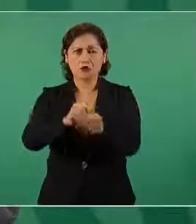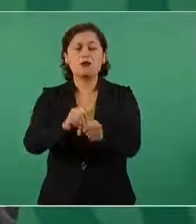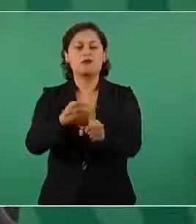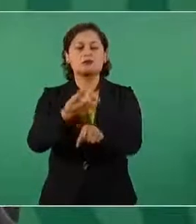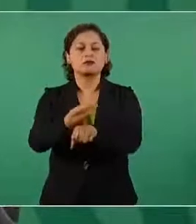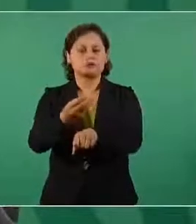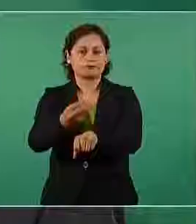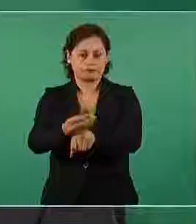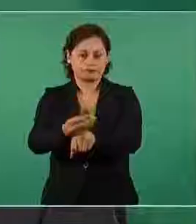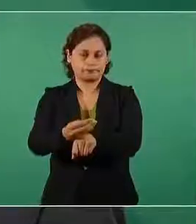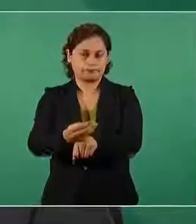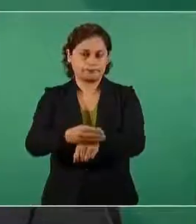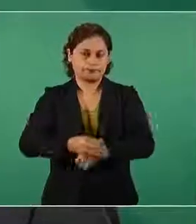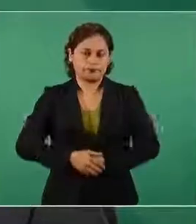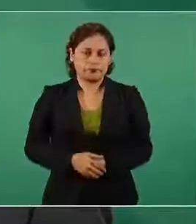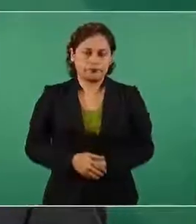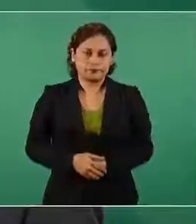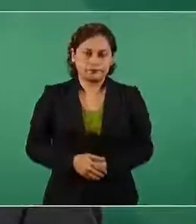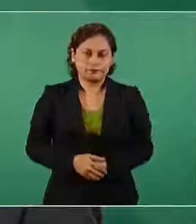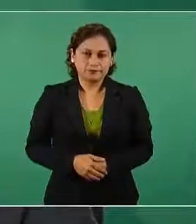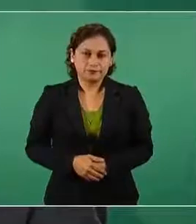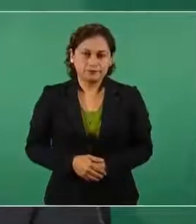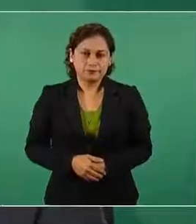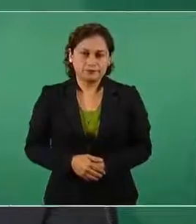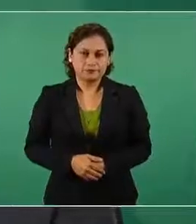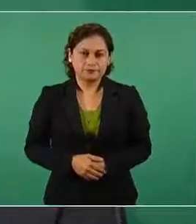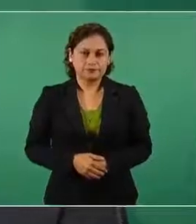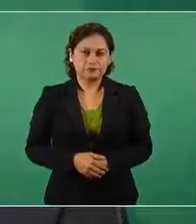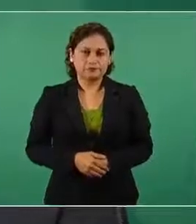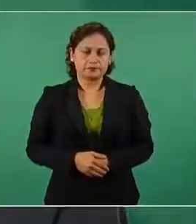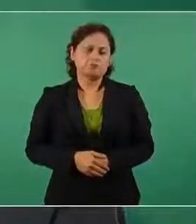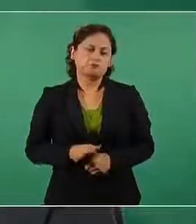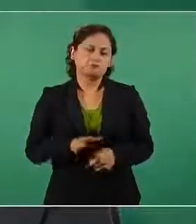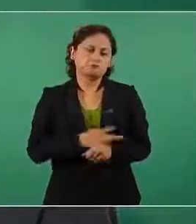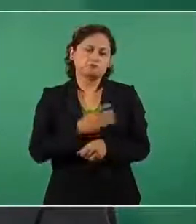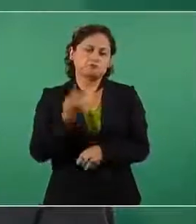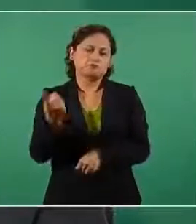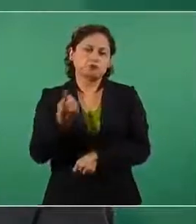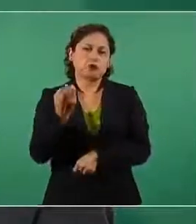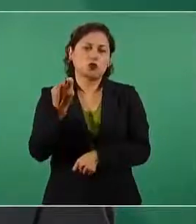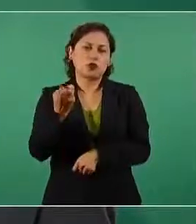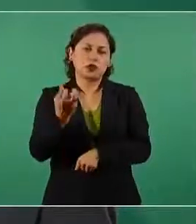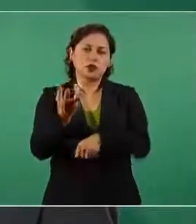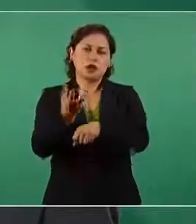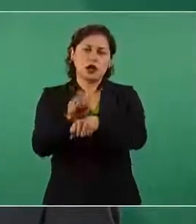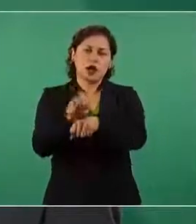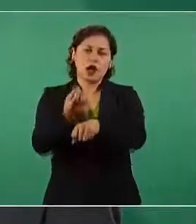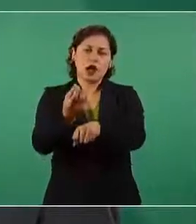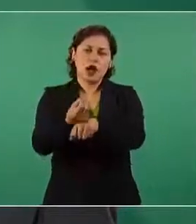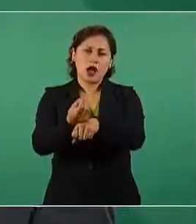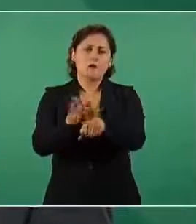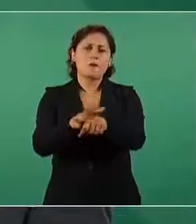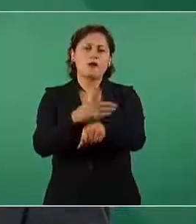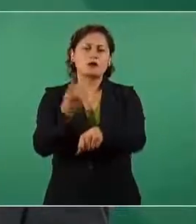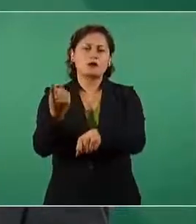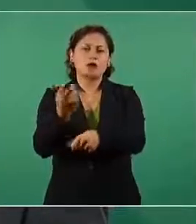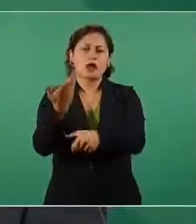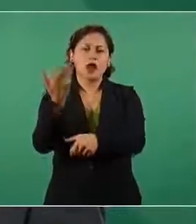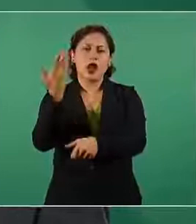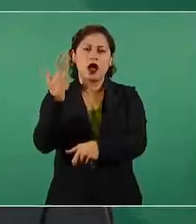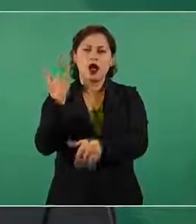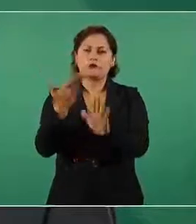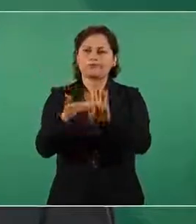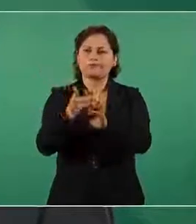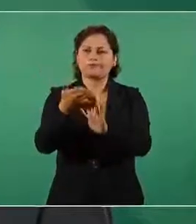el tramo en que se mal construyó y se cayeron estas traves,